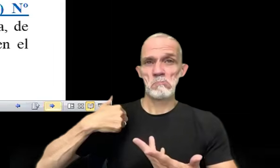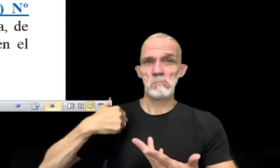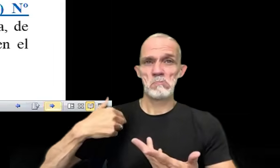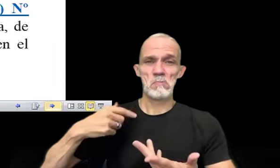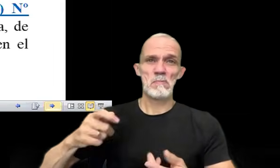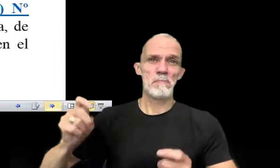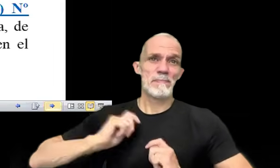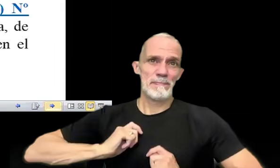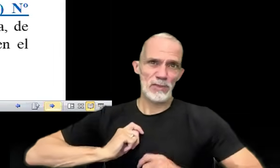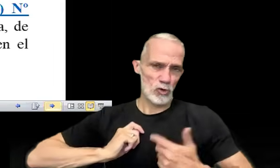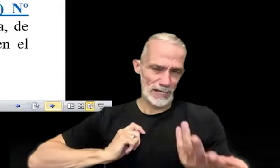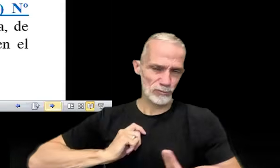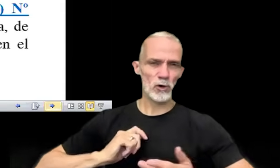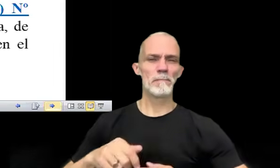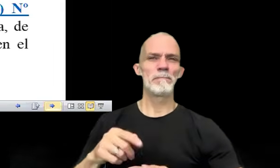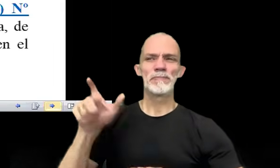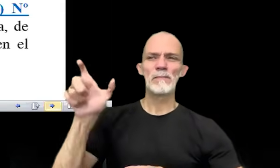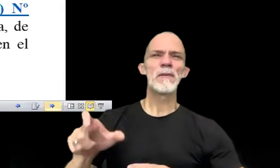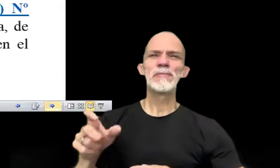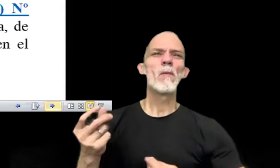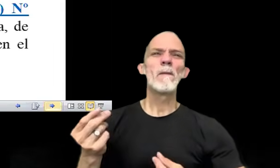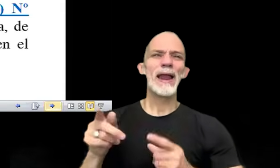mí me lo donó.